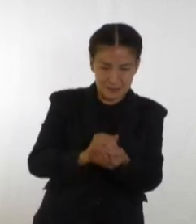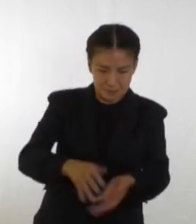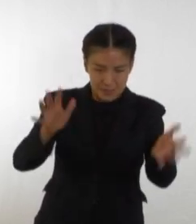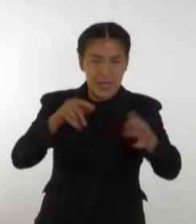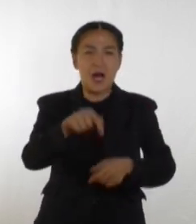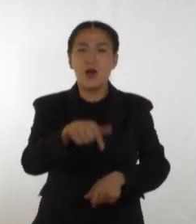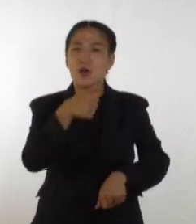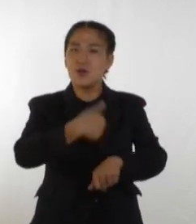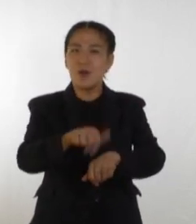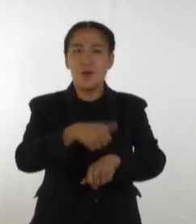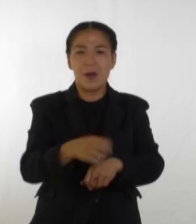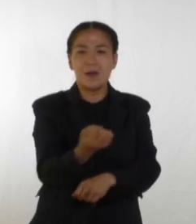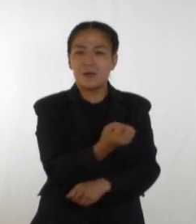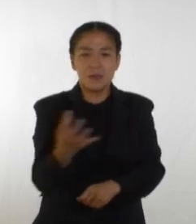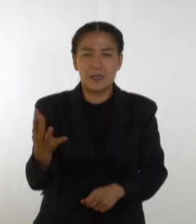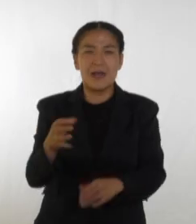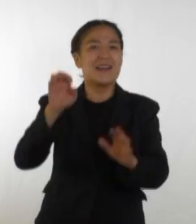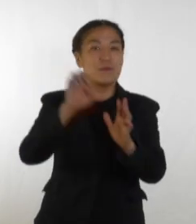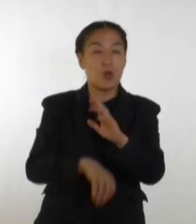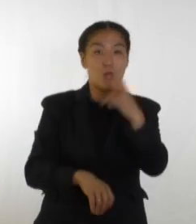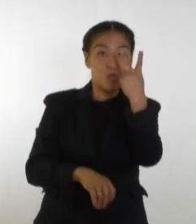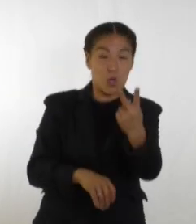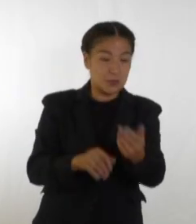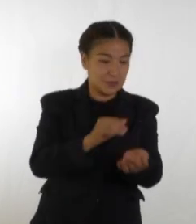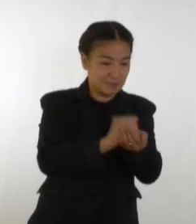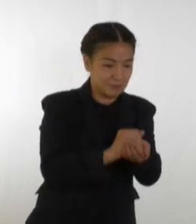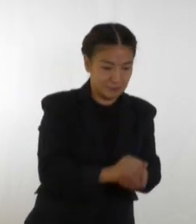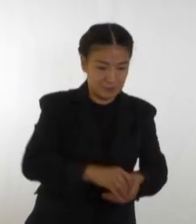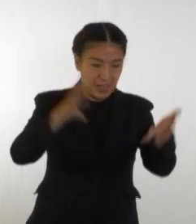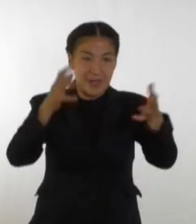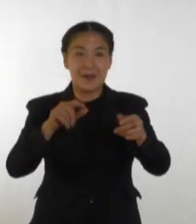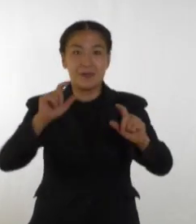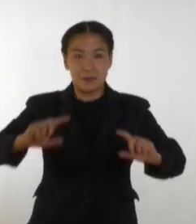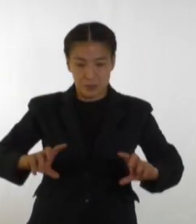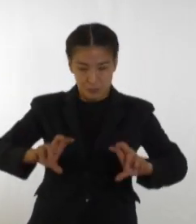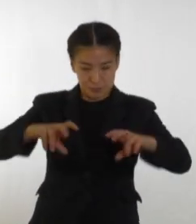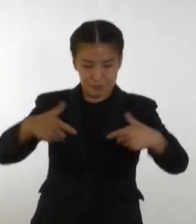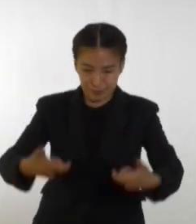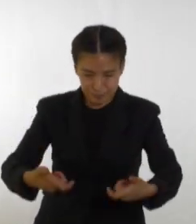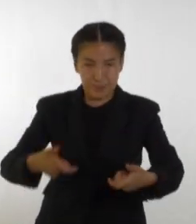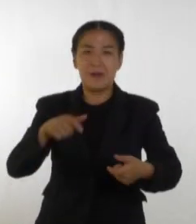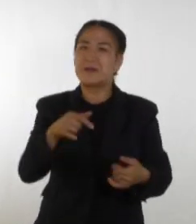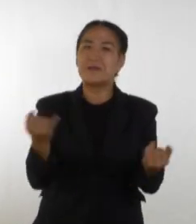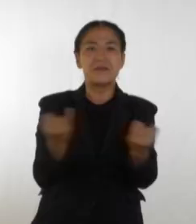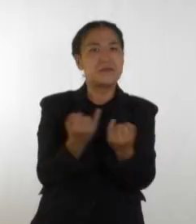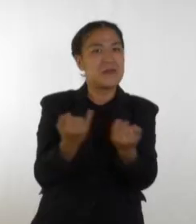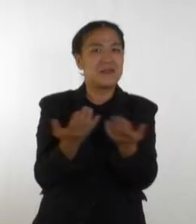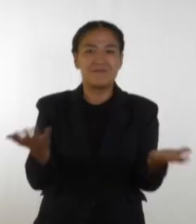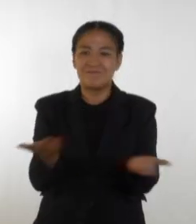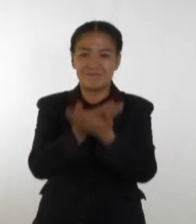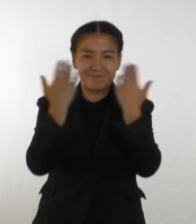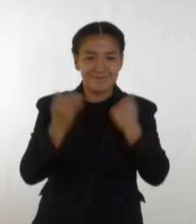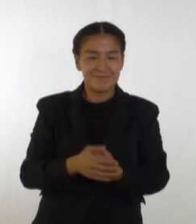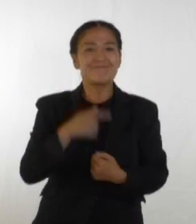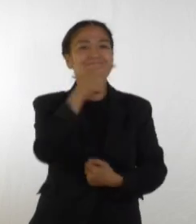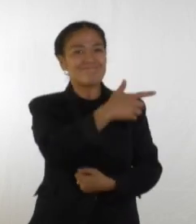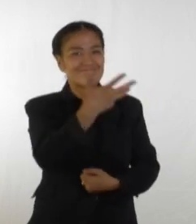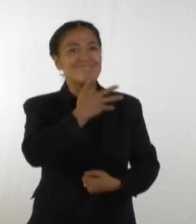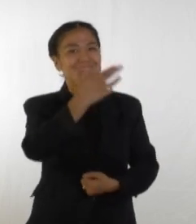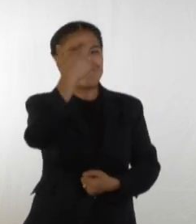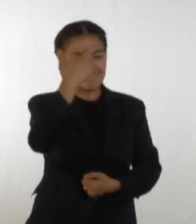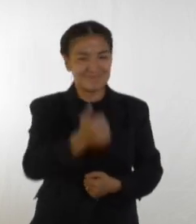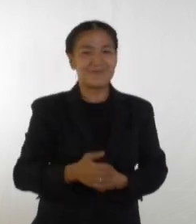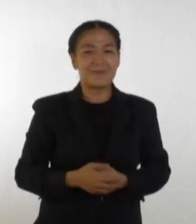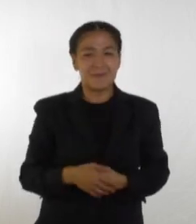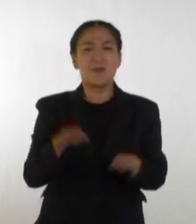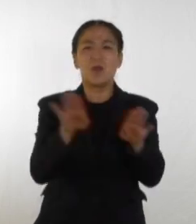los números que lo conforman. Igual, si arrojo 2 dados, todas las posibles tiradas van a terminar por suceder. Tienes mucha